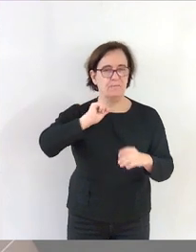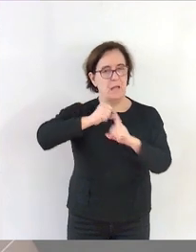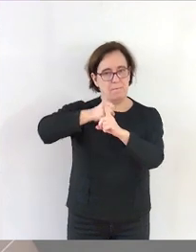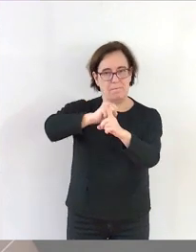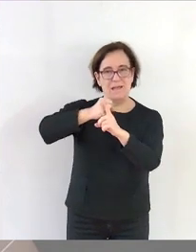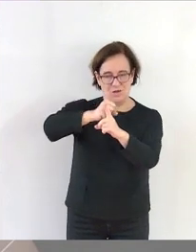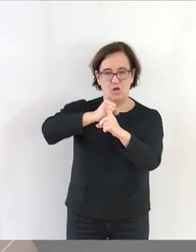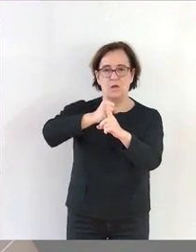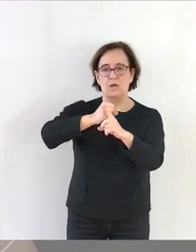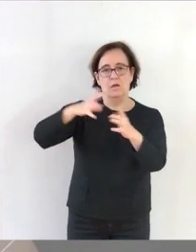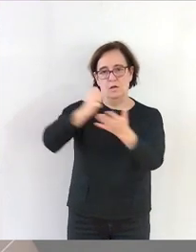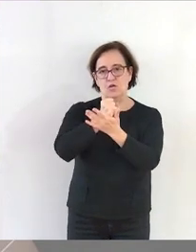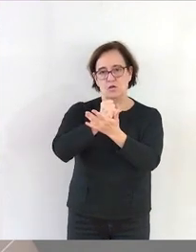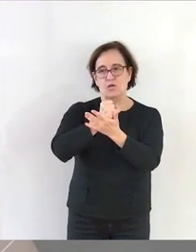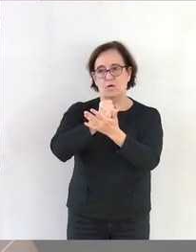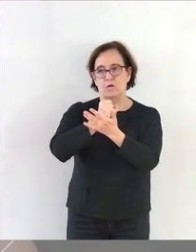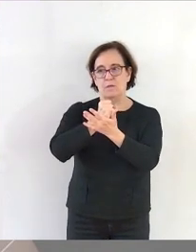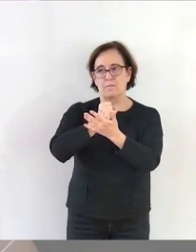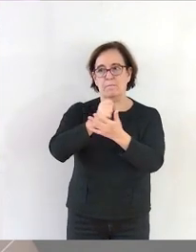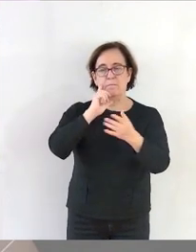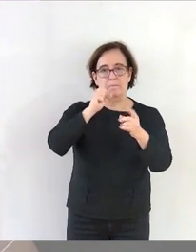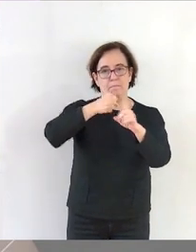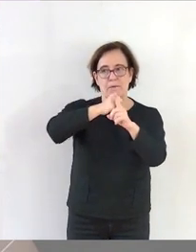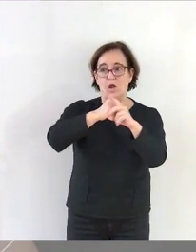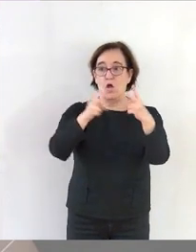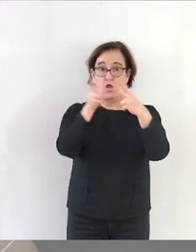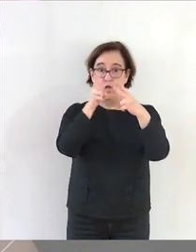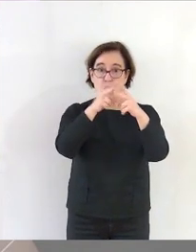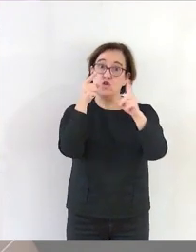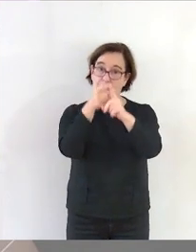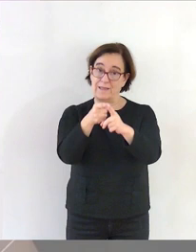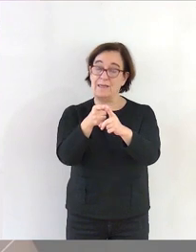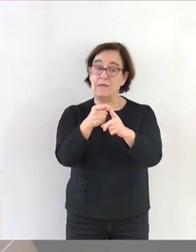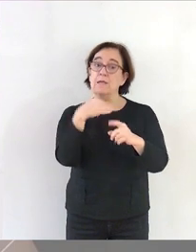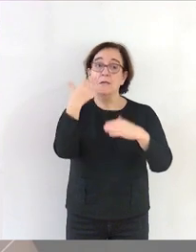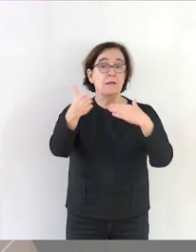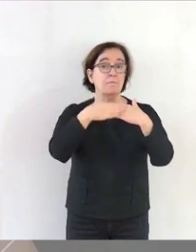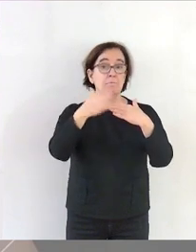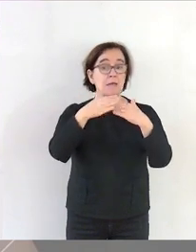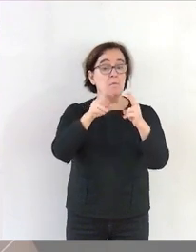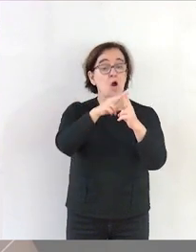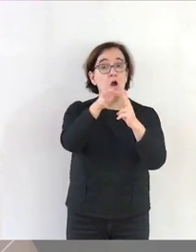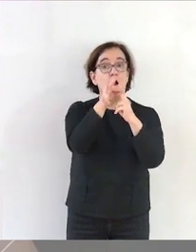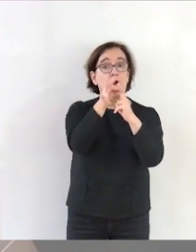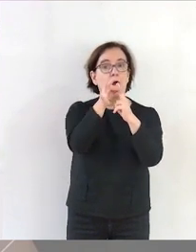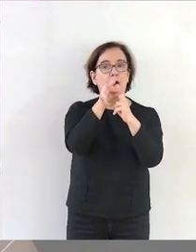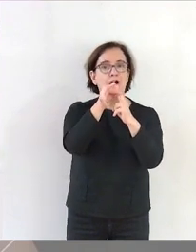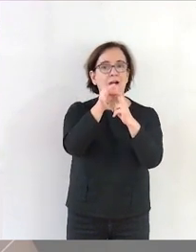presione todo lo que tenga que que presion digamos con esos dos objetivos si al menos no se caen